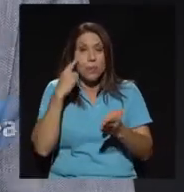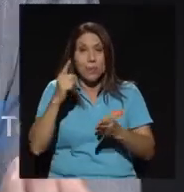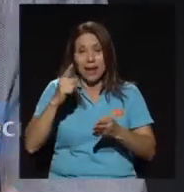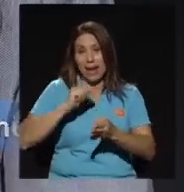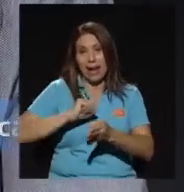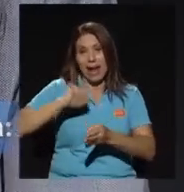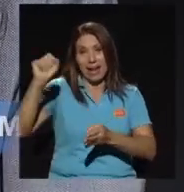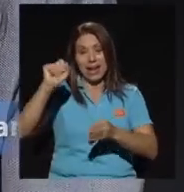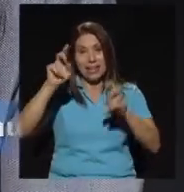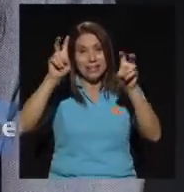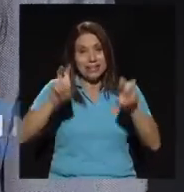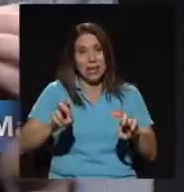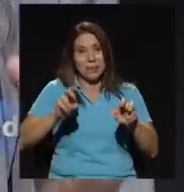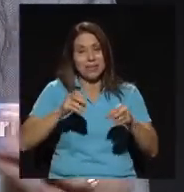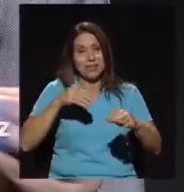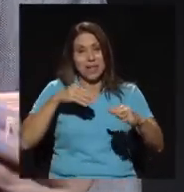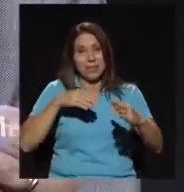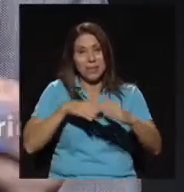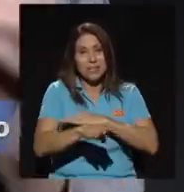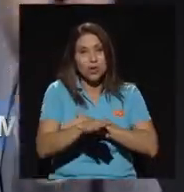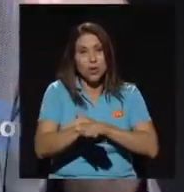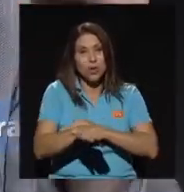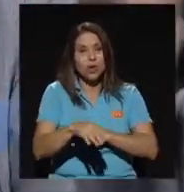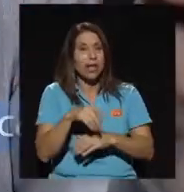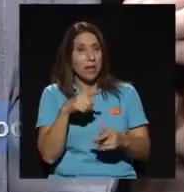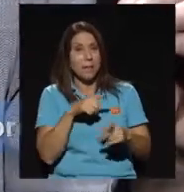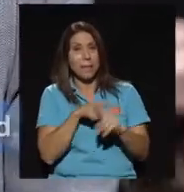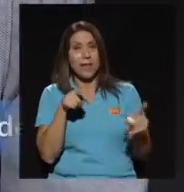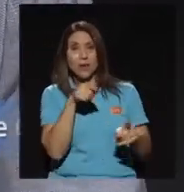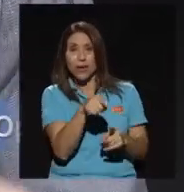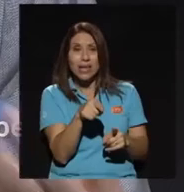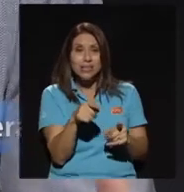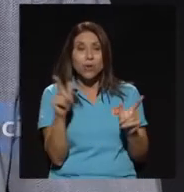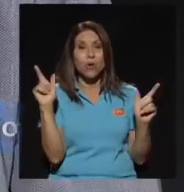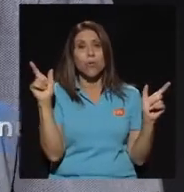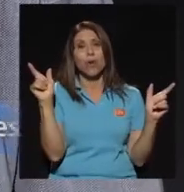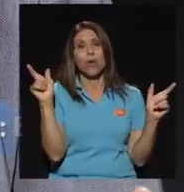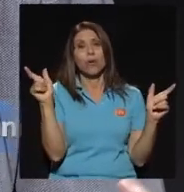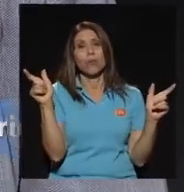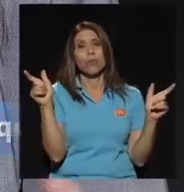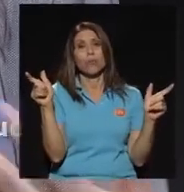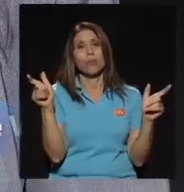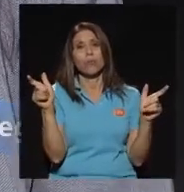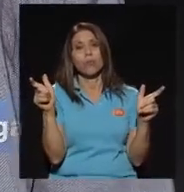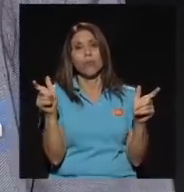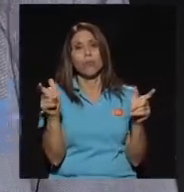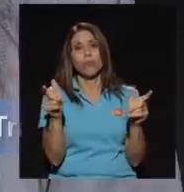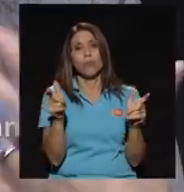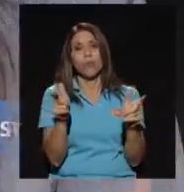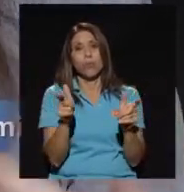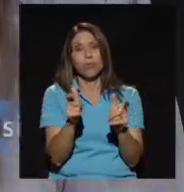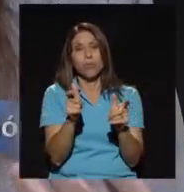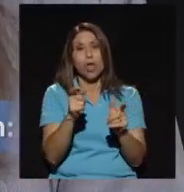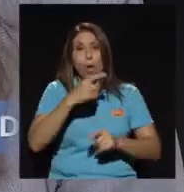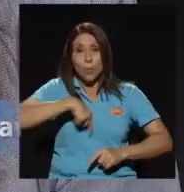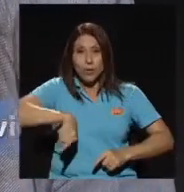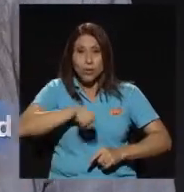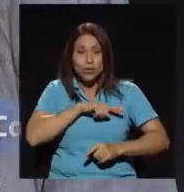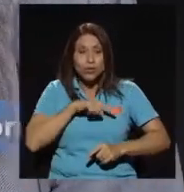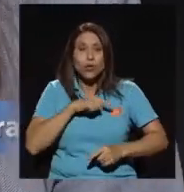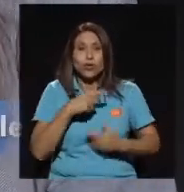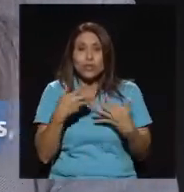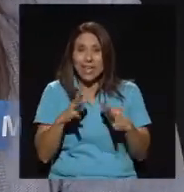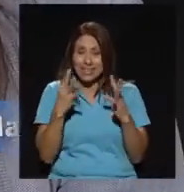sistema hace un coladero enorme. Entonces, claro, cubrimos poco, pero es que también las regiones tienen pocos chicos que cumplan todas las